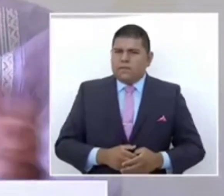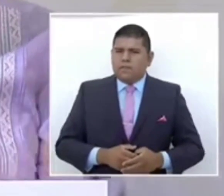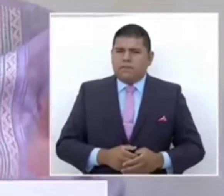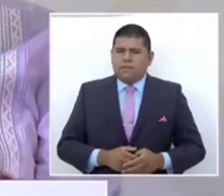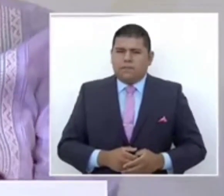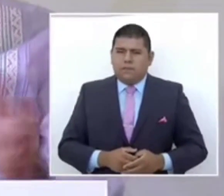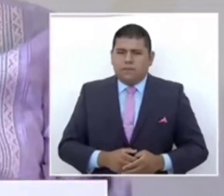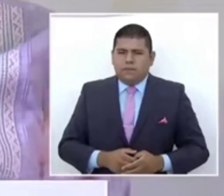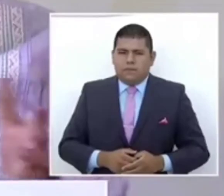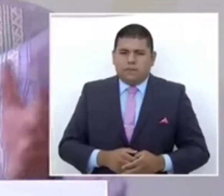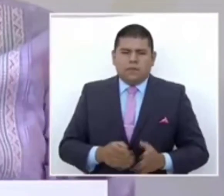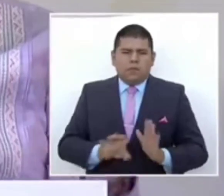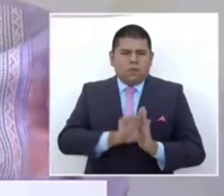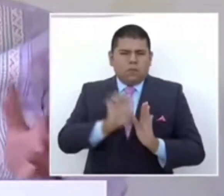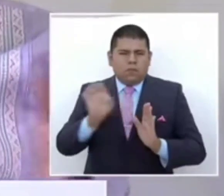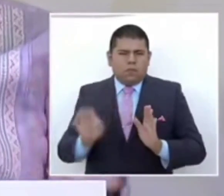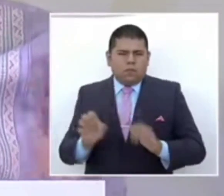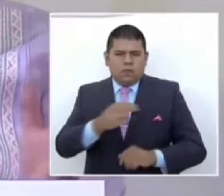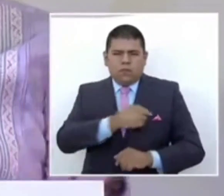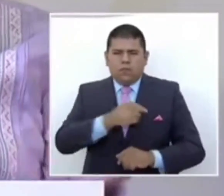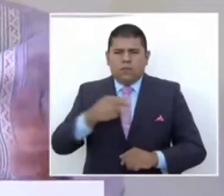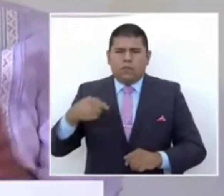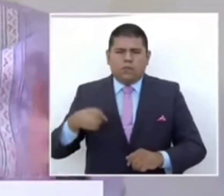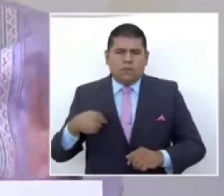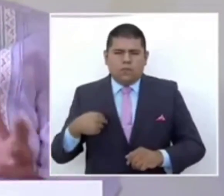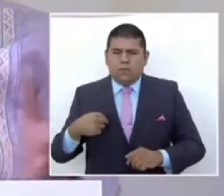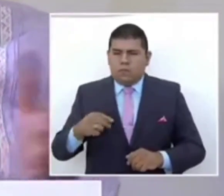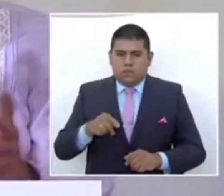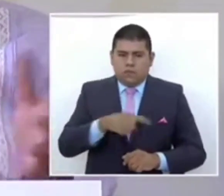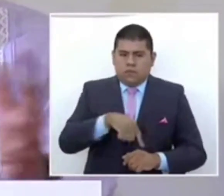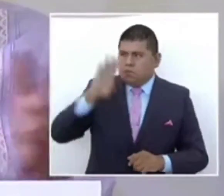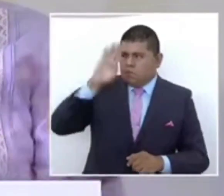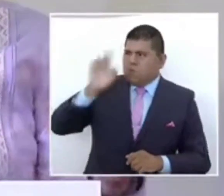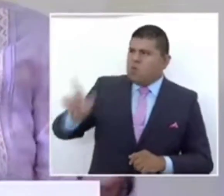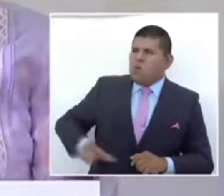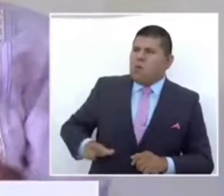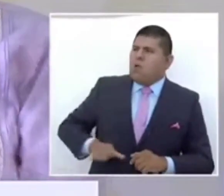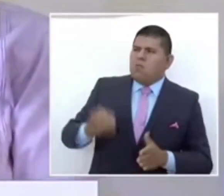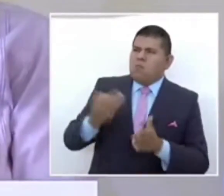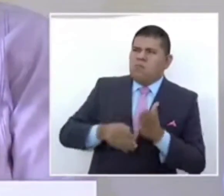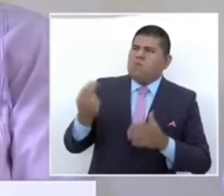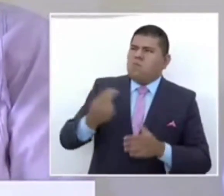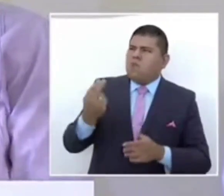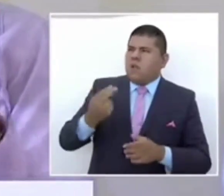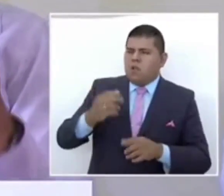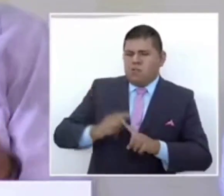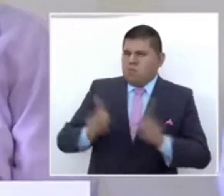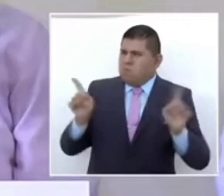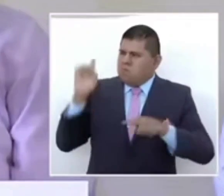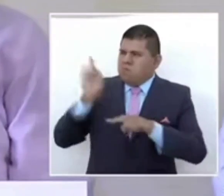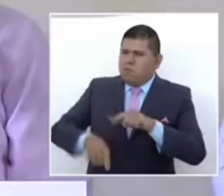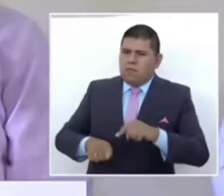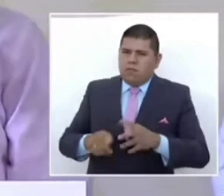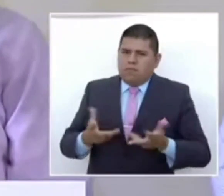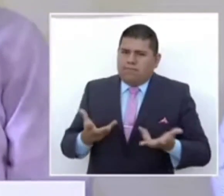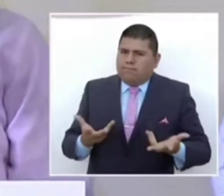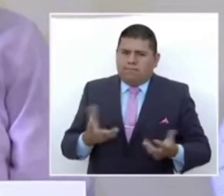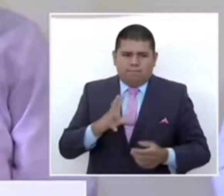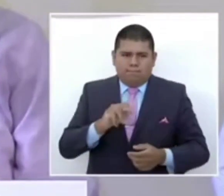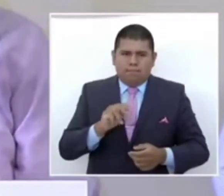no hace falta el Estado, debería de diluirse y dejar todo al